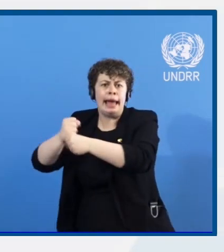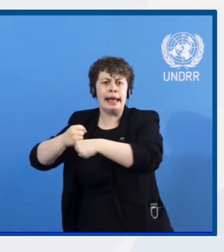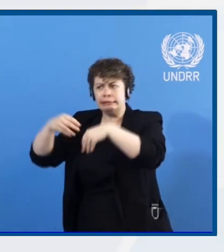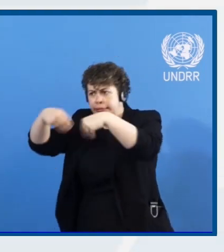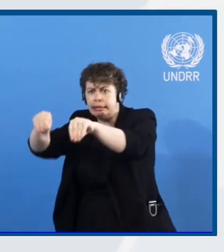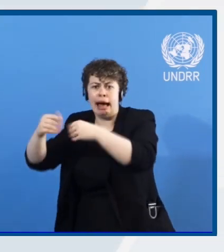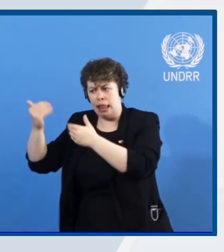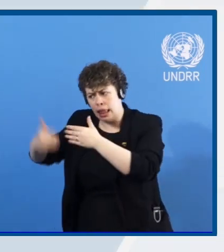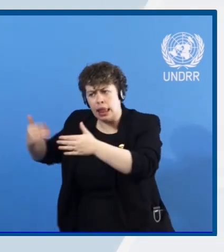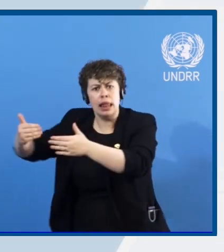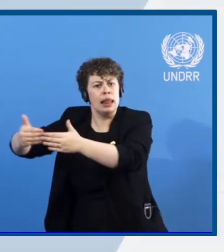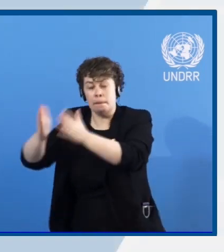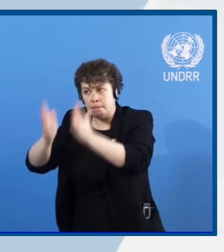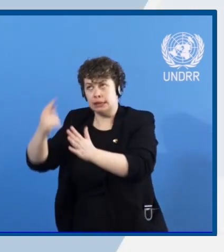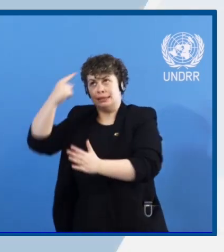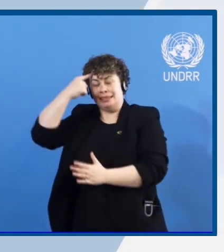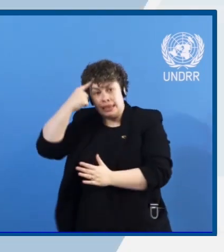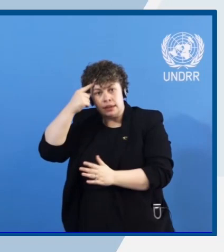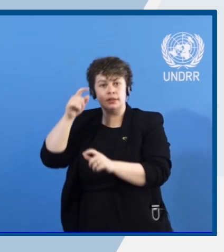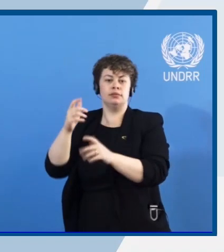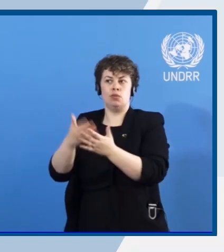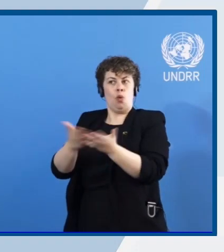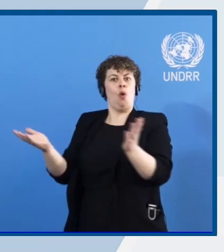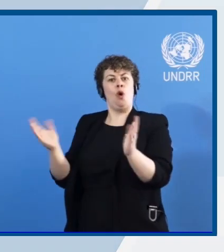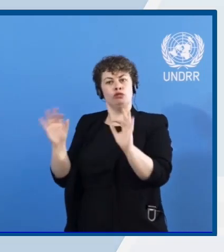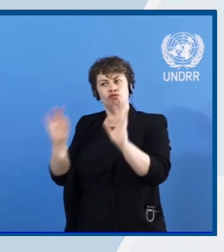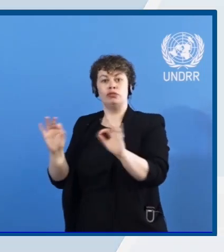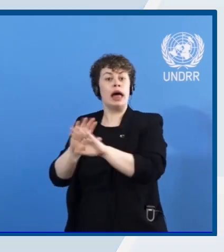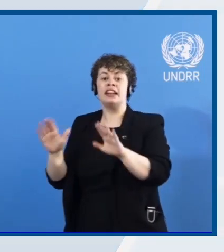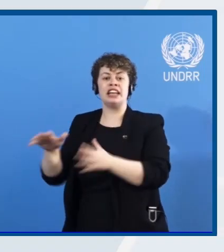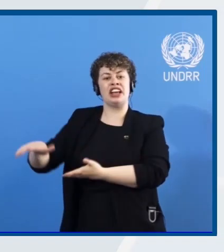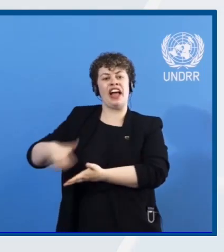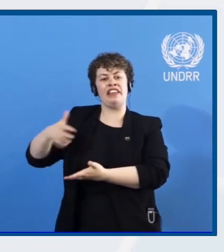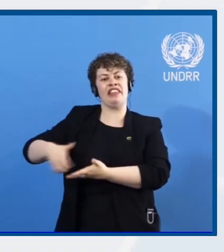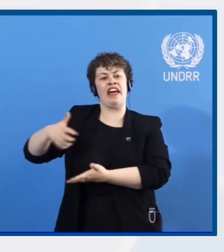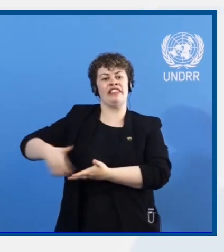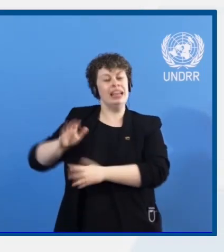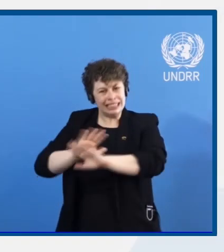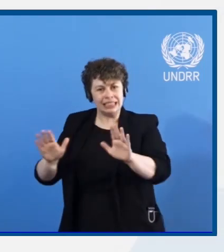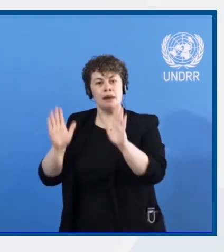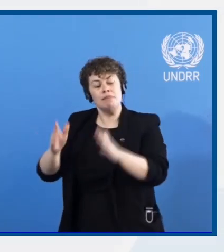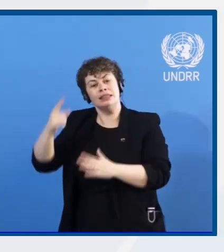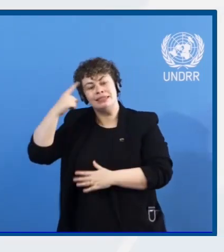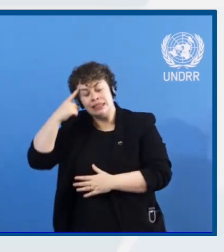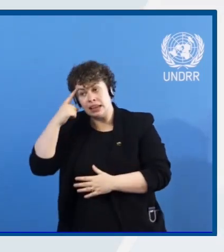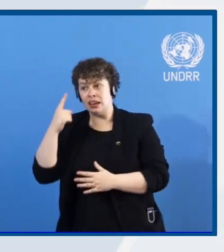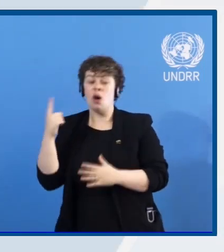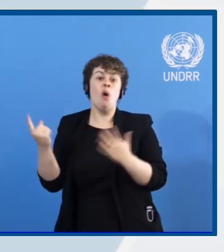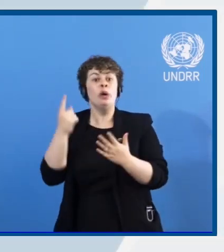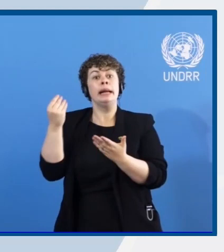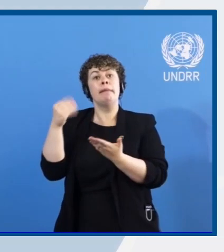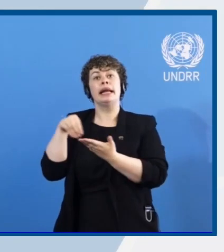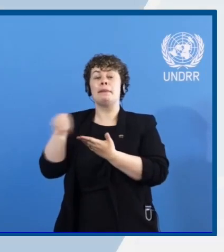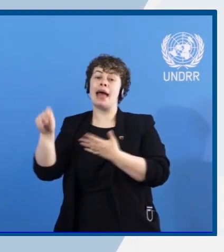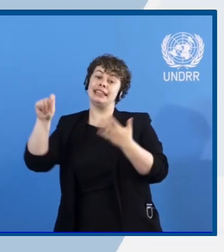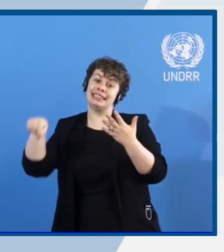de responsabilidad social no se oriente como una acción altruista de apoyo a una comunidad que tiene problemas de pobreza y demás, sino más bien que